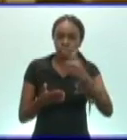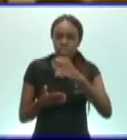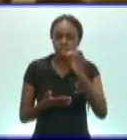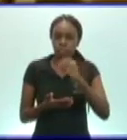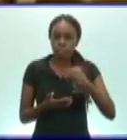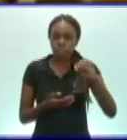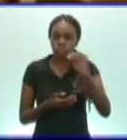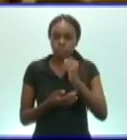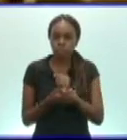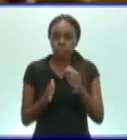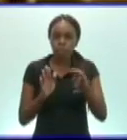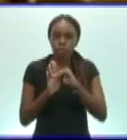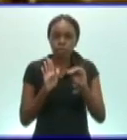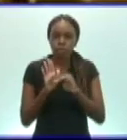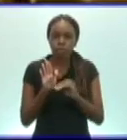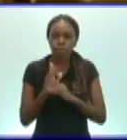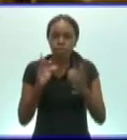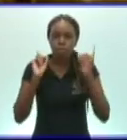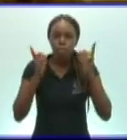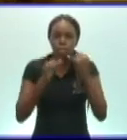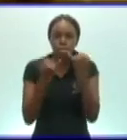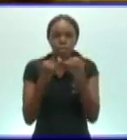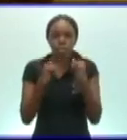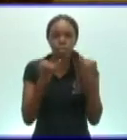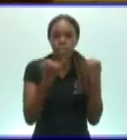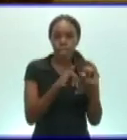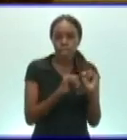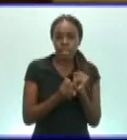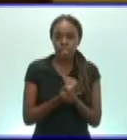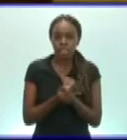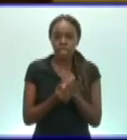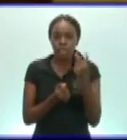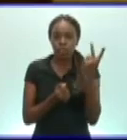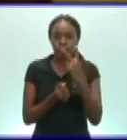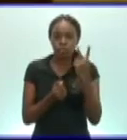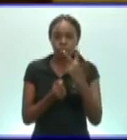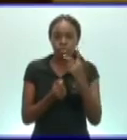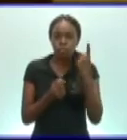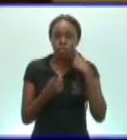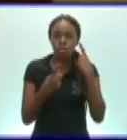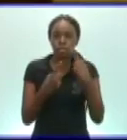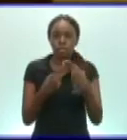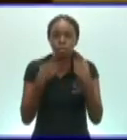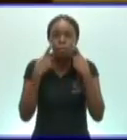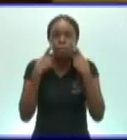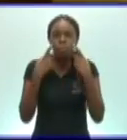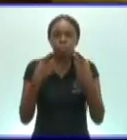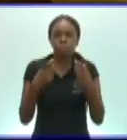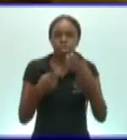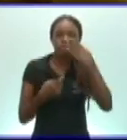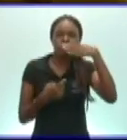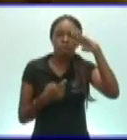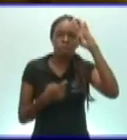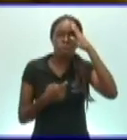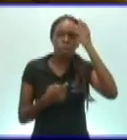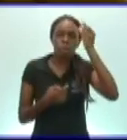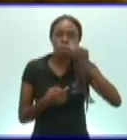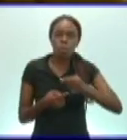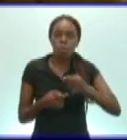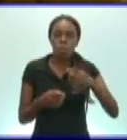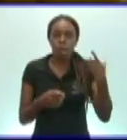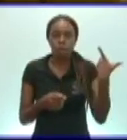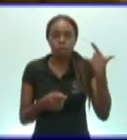verdadero programa político del independentismo que precisa 2 grandes objetivos por los que los cubanos se lanzan a la